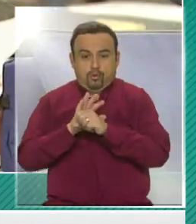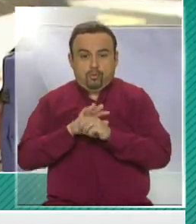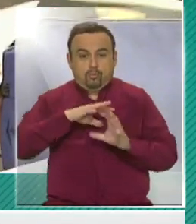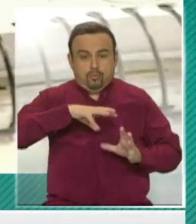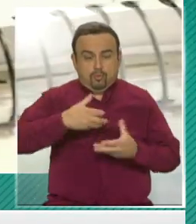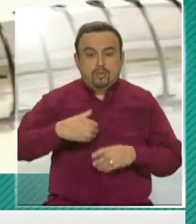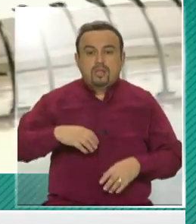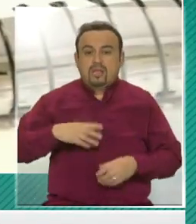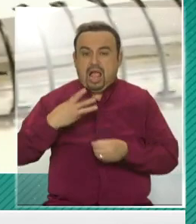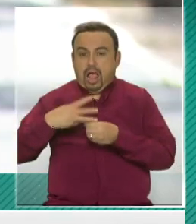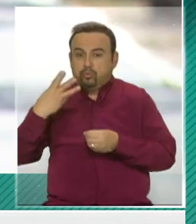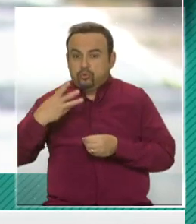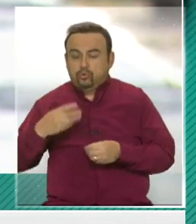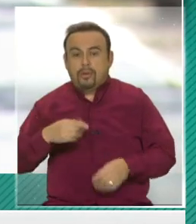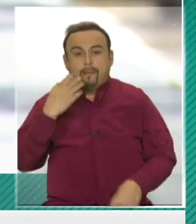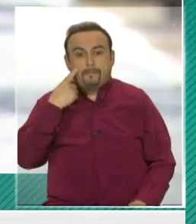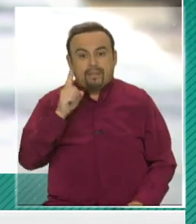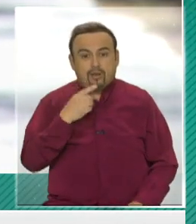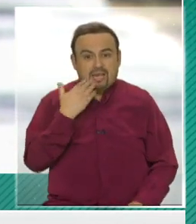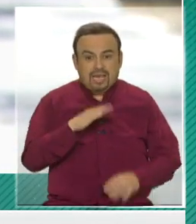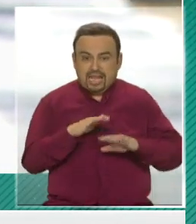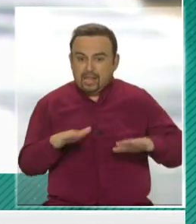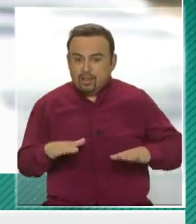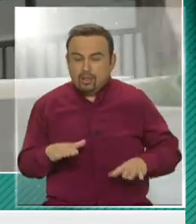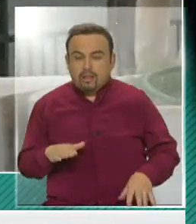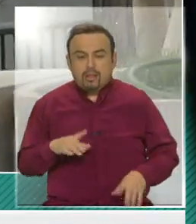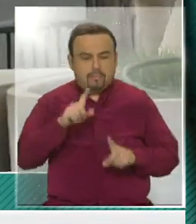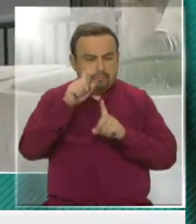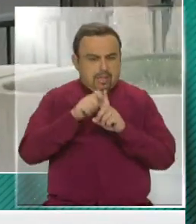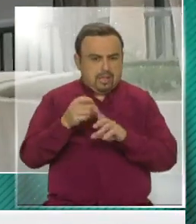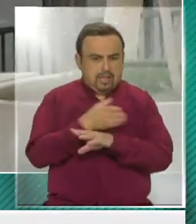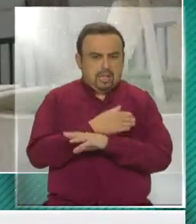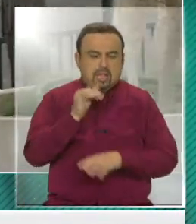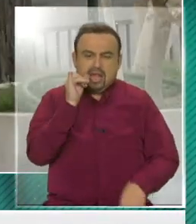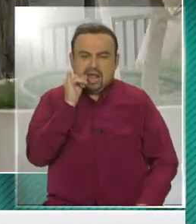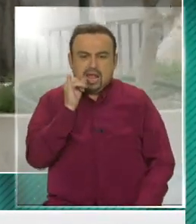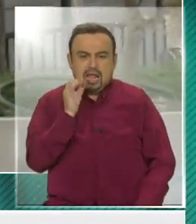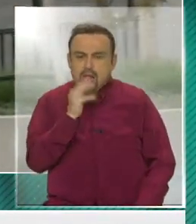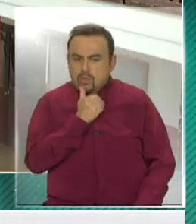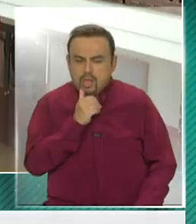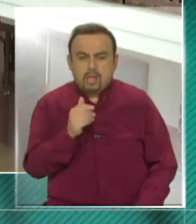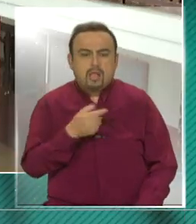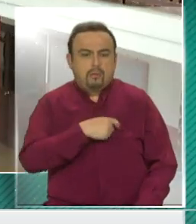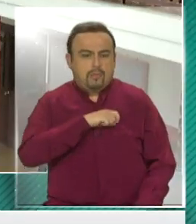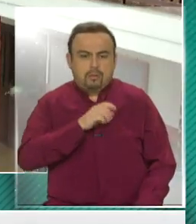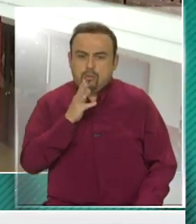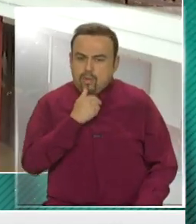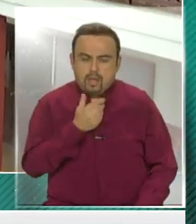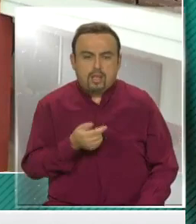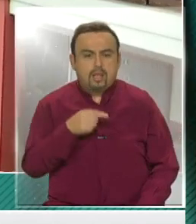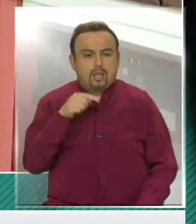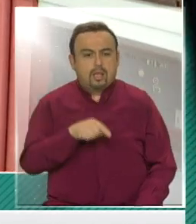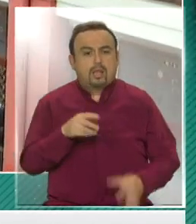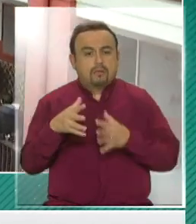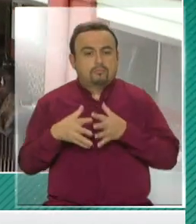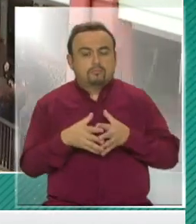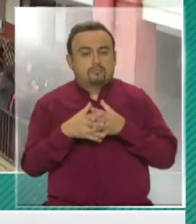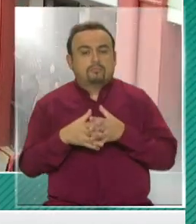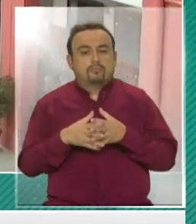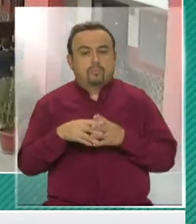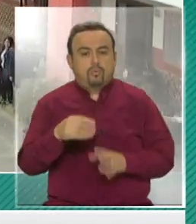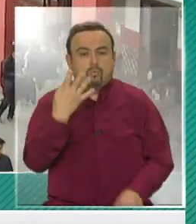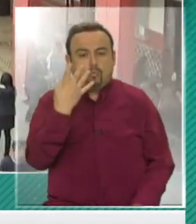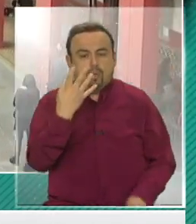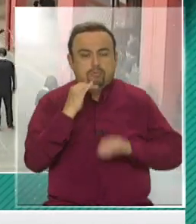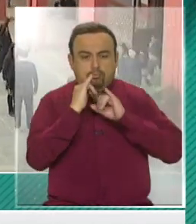mundo en adultos sin embargo en niños en mi pasado en italia no había ninguno en españa tampoco y ahora en eeuu se reportan